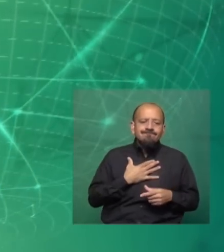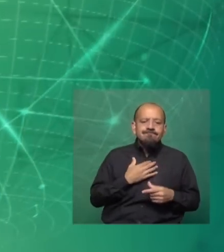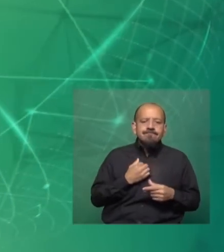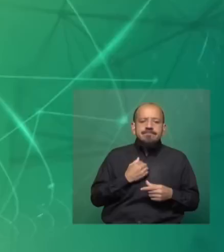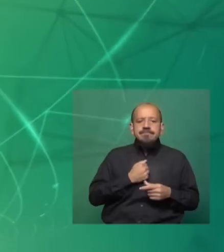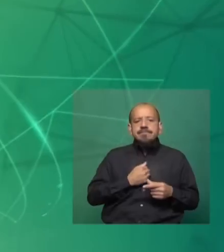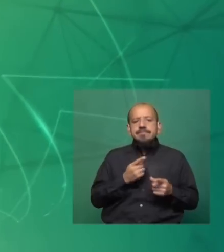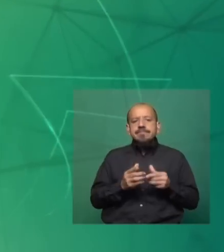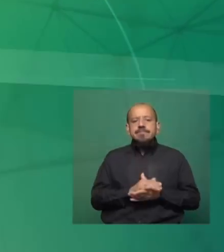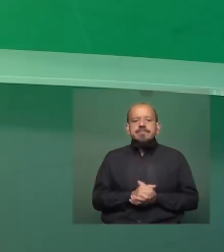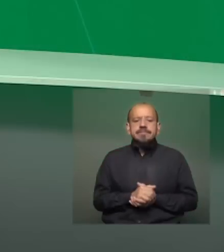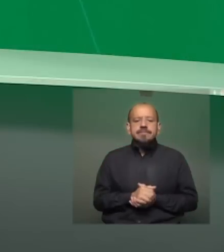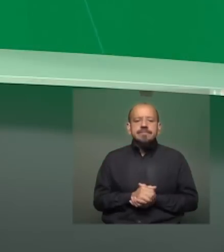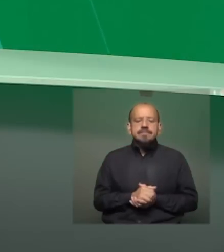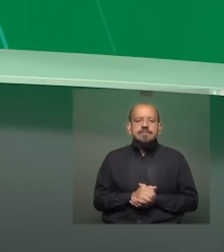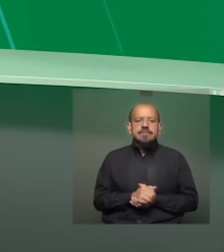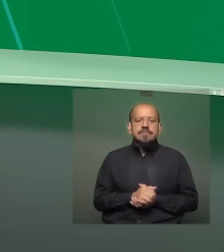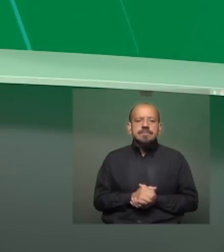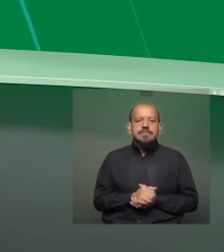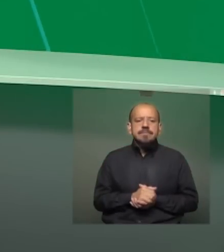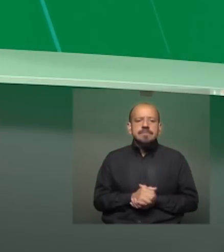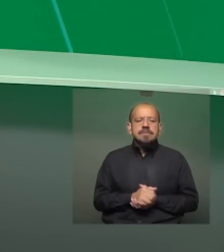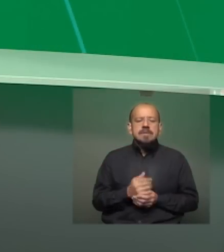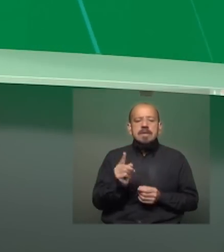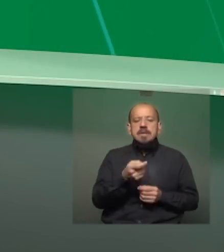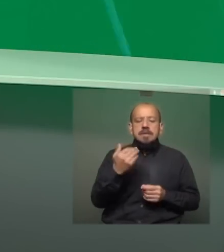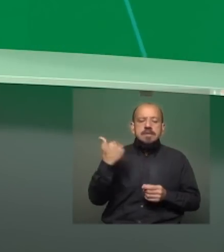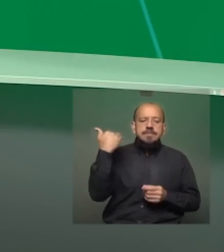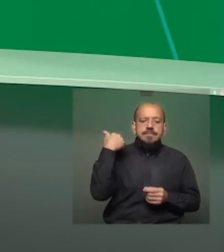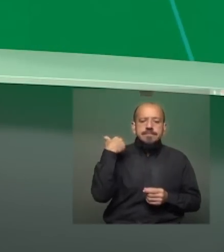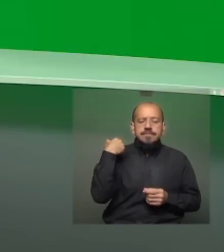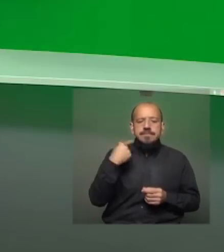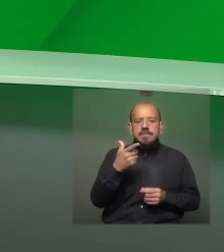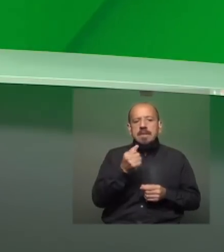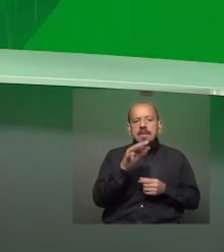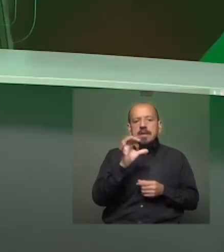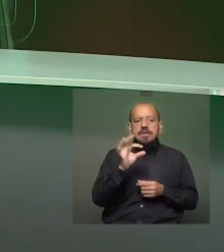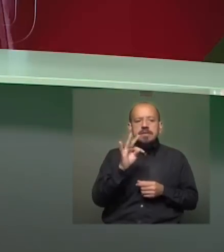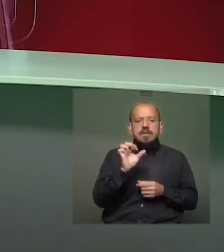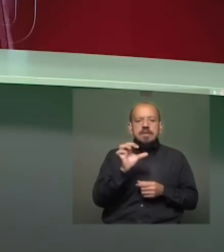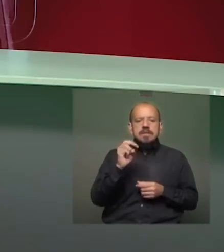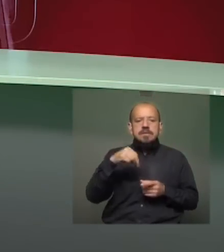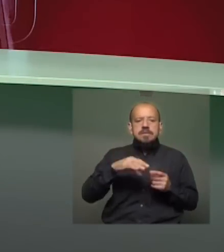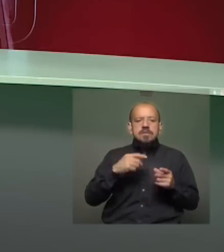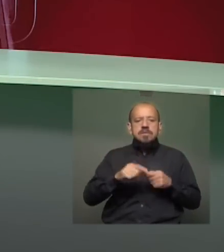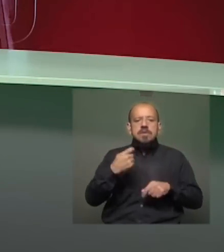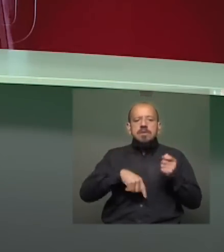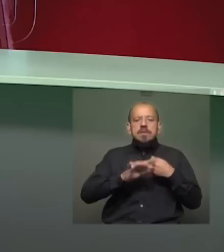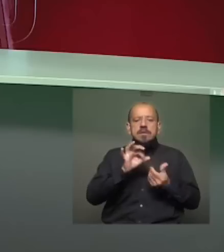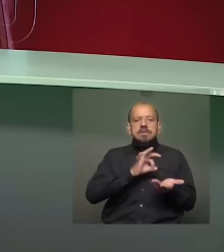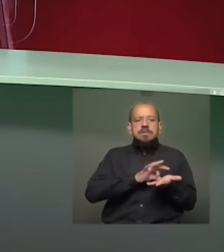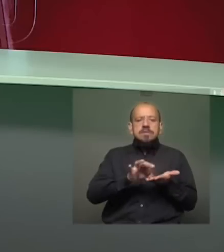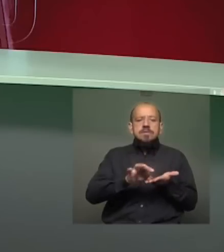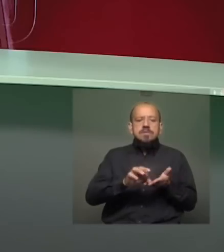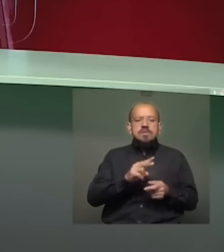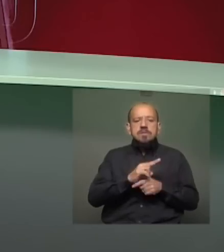está diciendo cambiamos de tema el ex custodia presidencial Alejandro asteciano le vendía servicios de seguridad